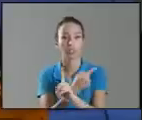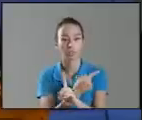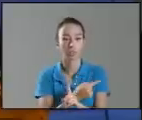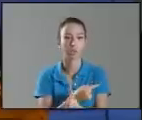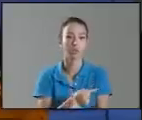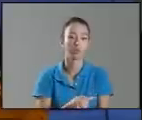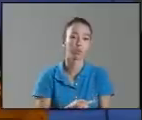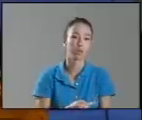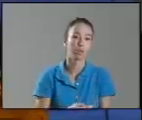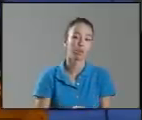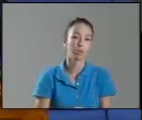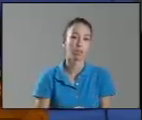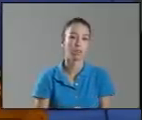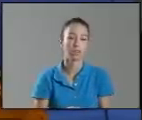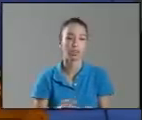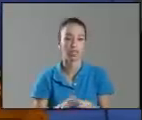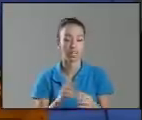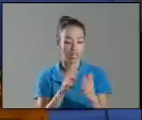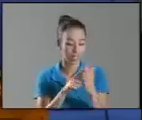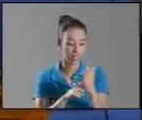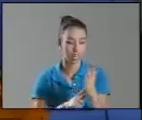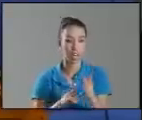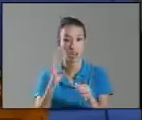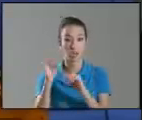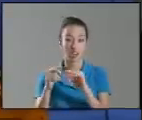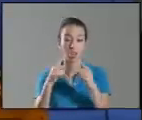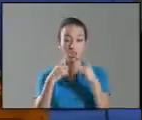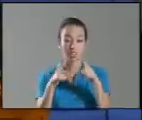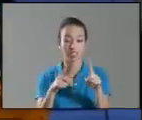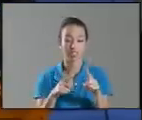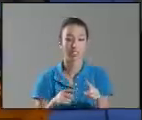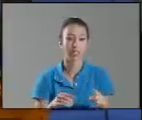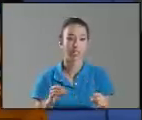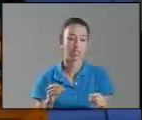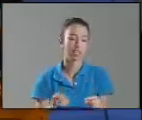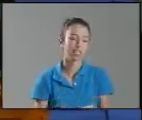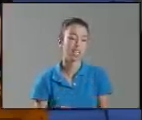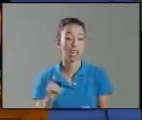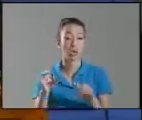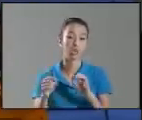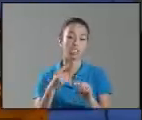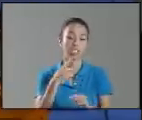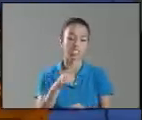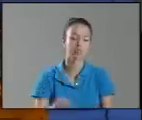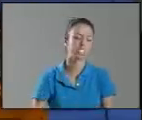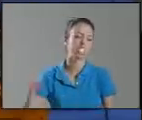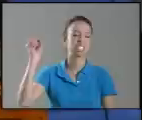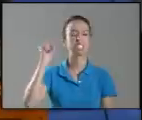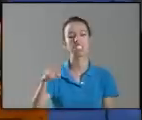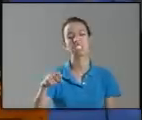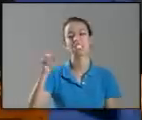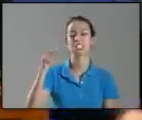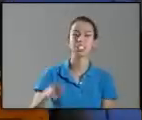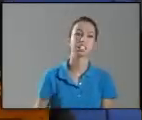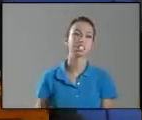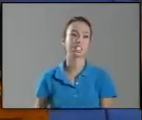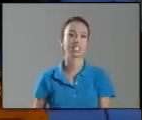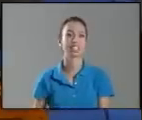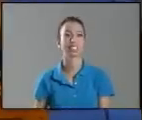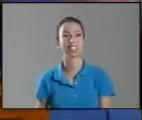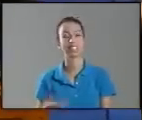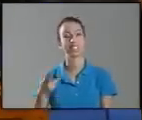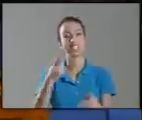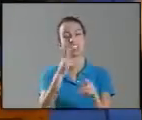¿Qué hablas de Guatemala? Yo a veces cometo el error de leer los comentarios en alguna noticia que ponen